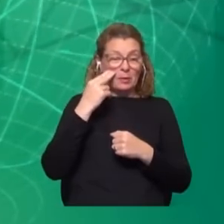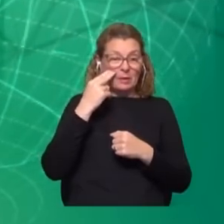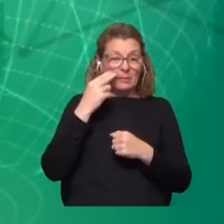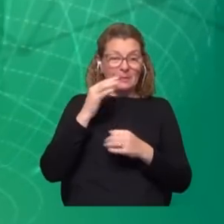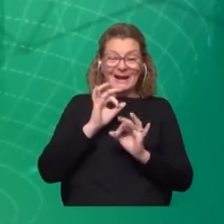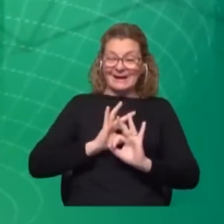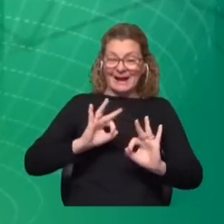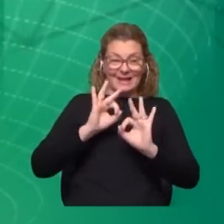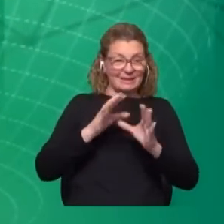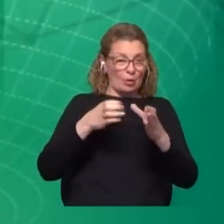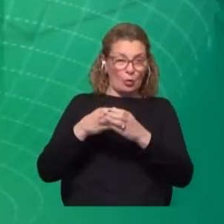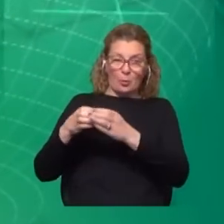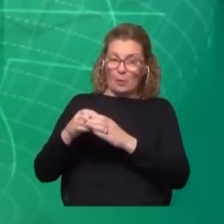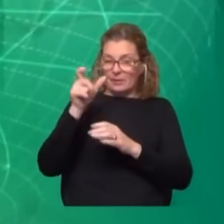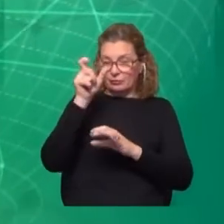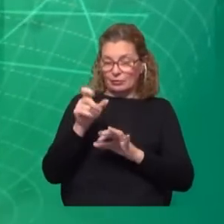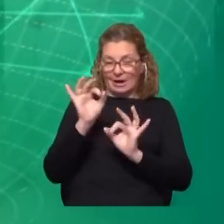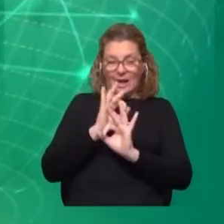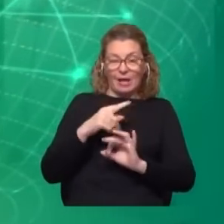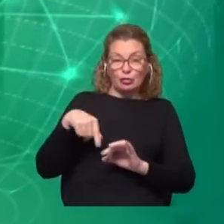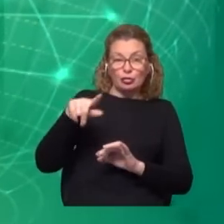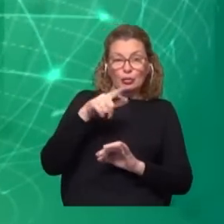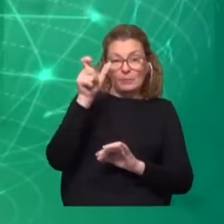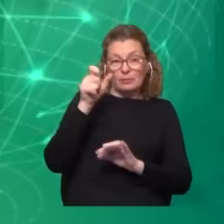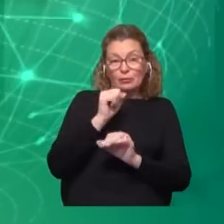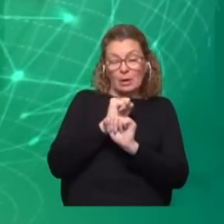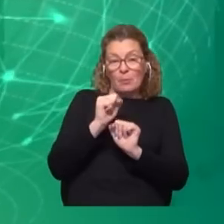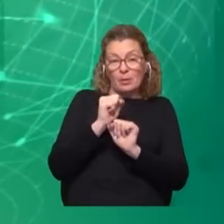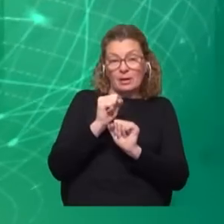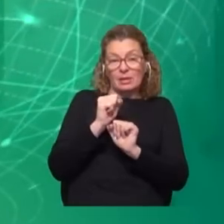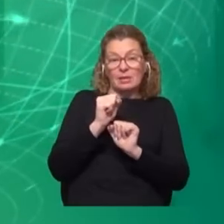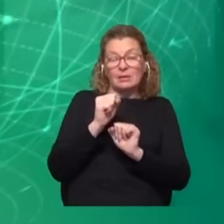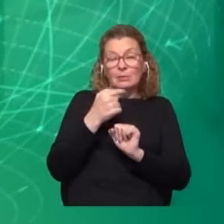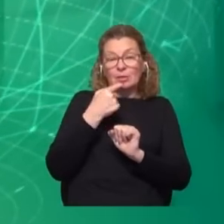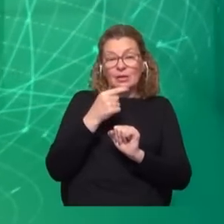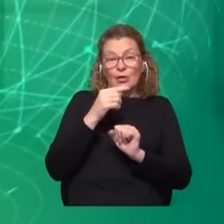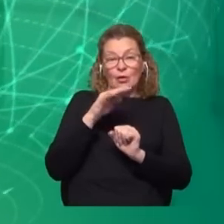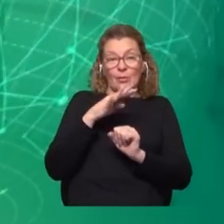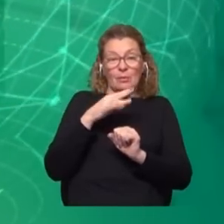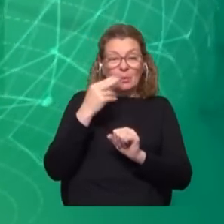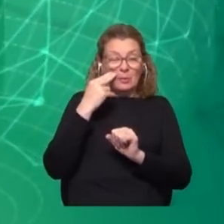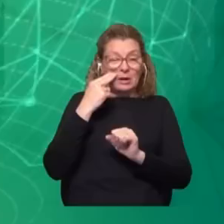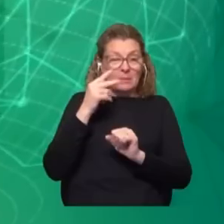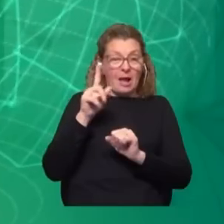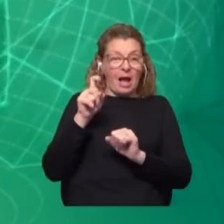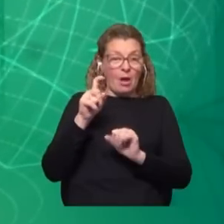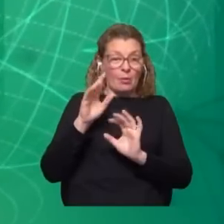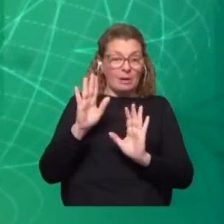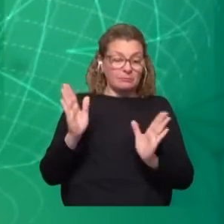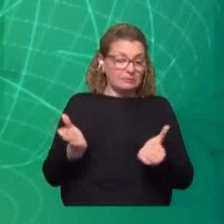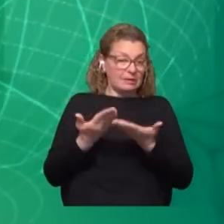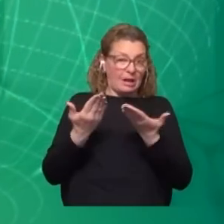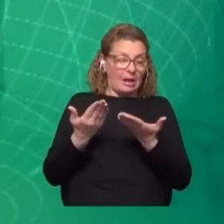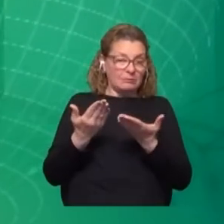ningún grupo de la población claro Así que queda claro el tema el término correcto como leyó recién Natalia es emergencia hídrica la que se levantó